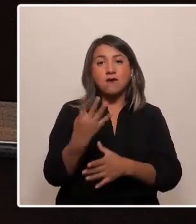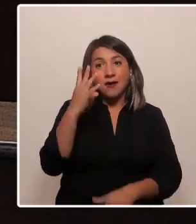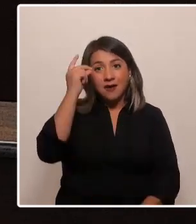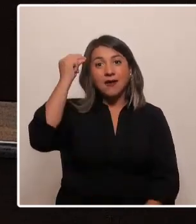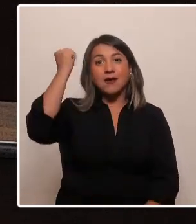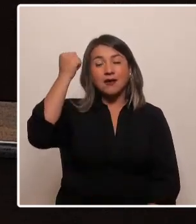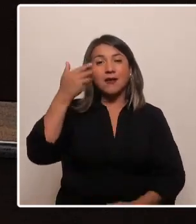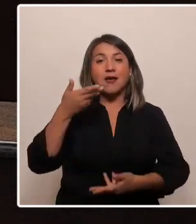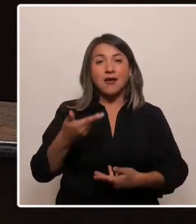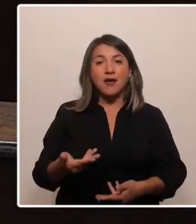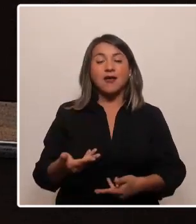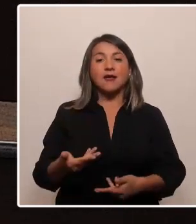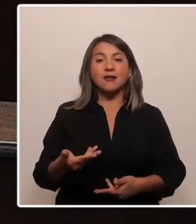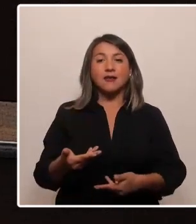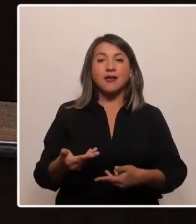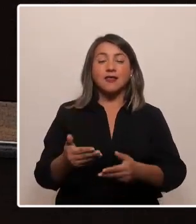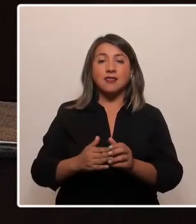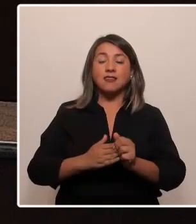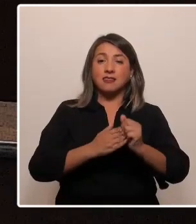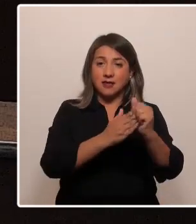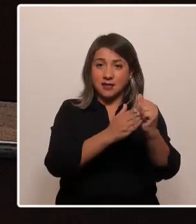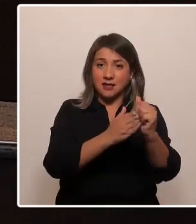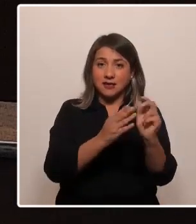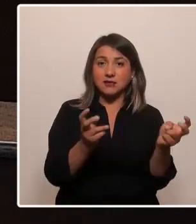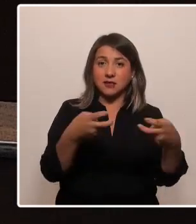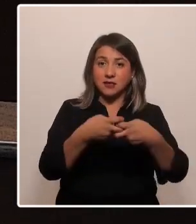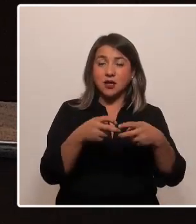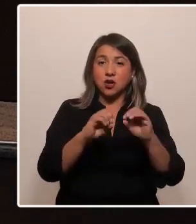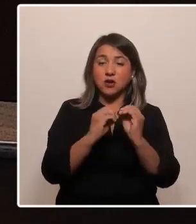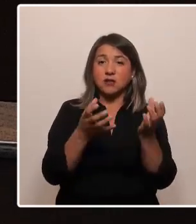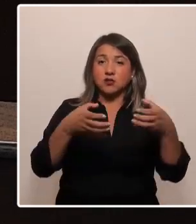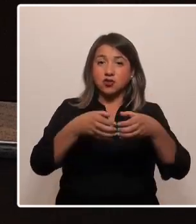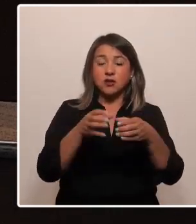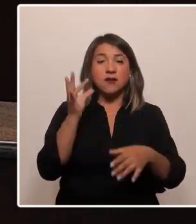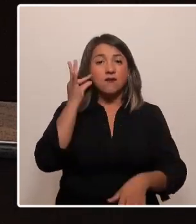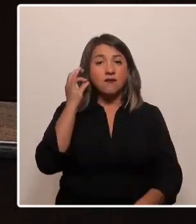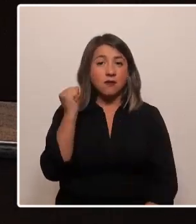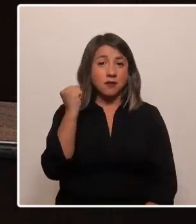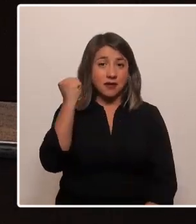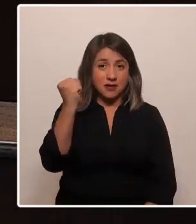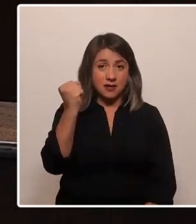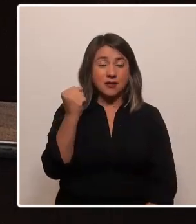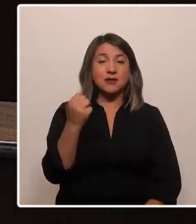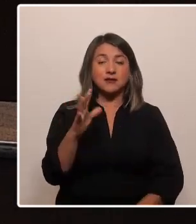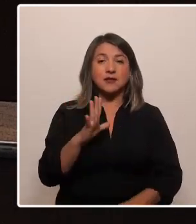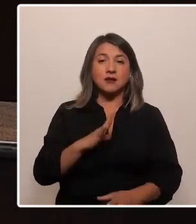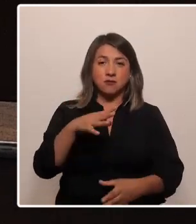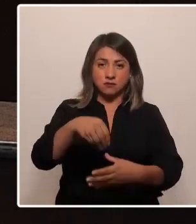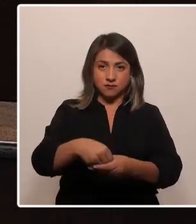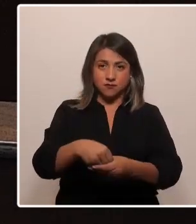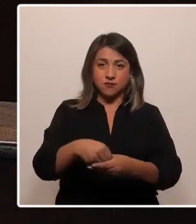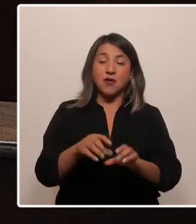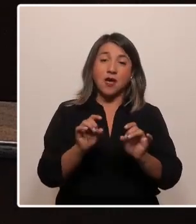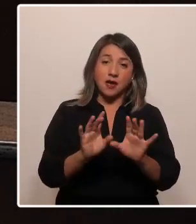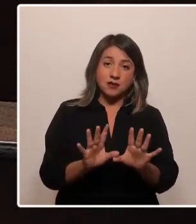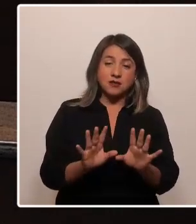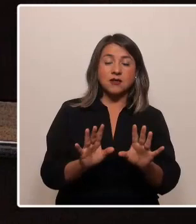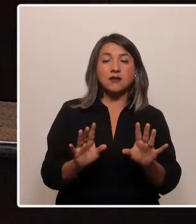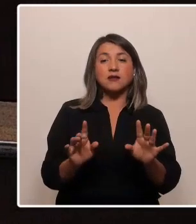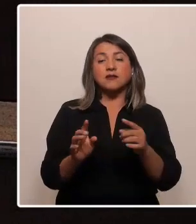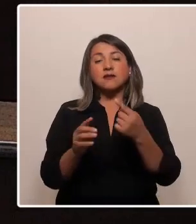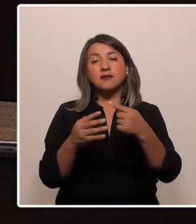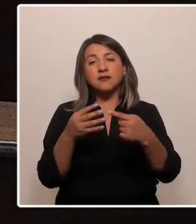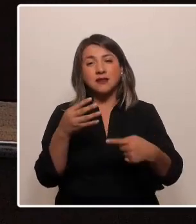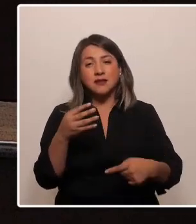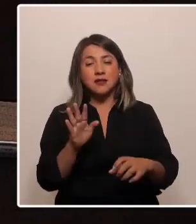civilizatorias que dirigentes y dirigentes sindicales y organizaciones feministas hemos incorporado. Así, un conjunto de normas